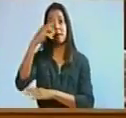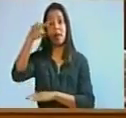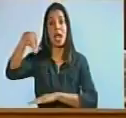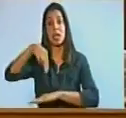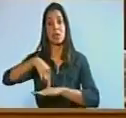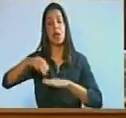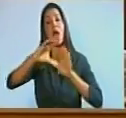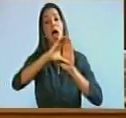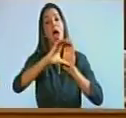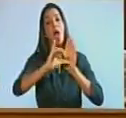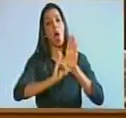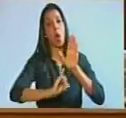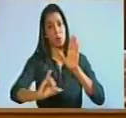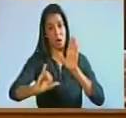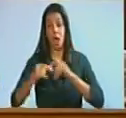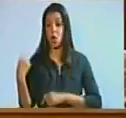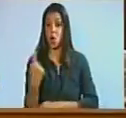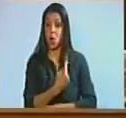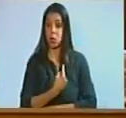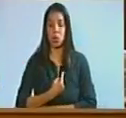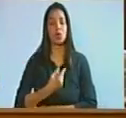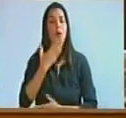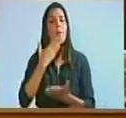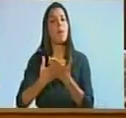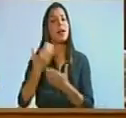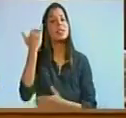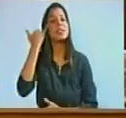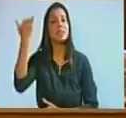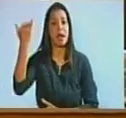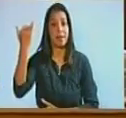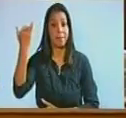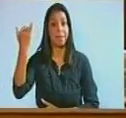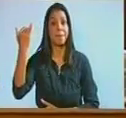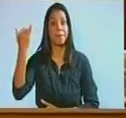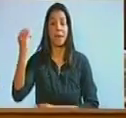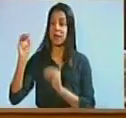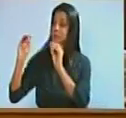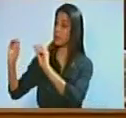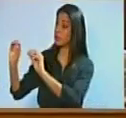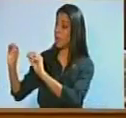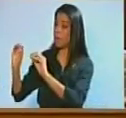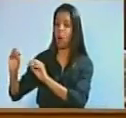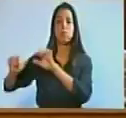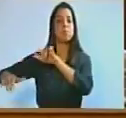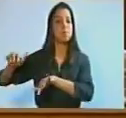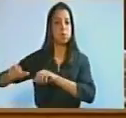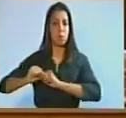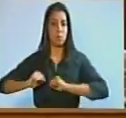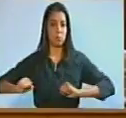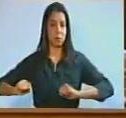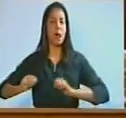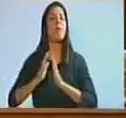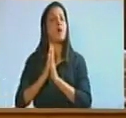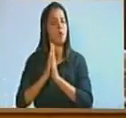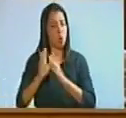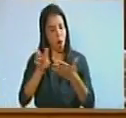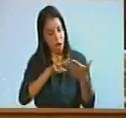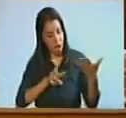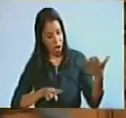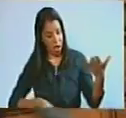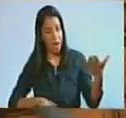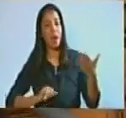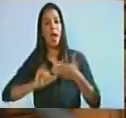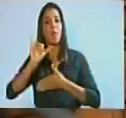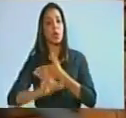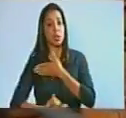Nacional Constituyente, nosotros queremos proponer, y voy a pedir al secretario que dé lectura, queremos respaldar